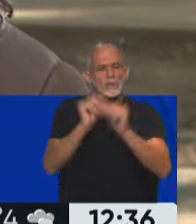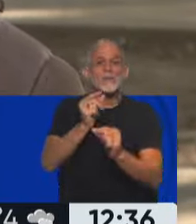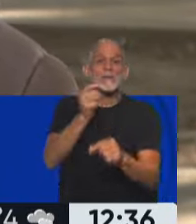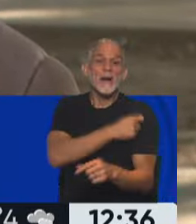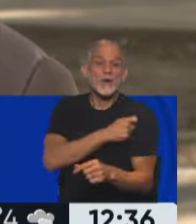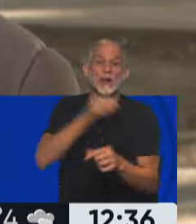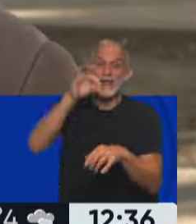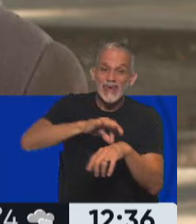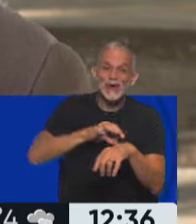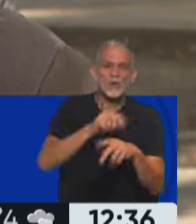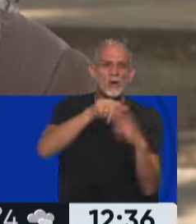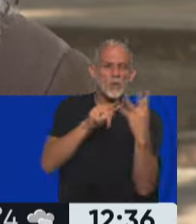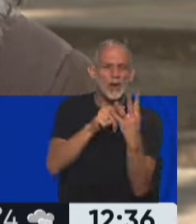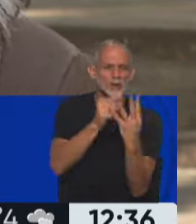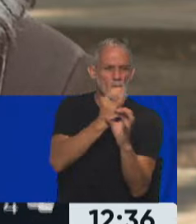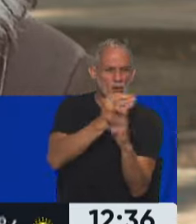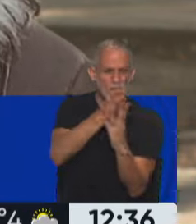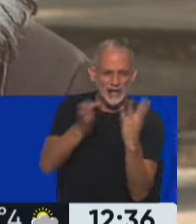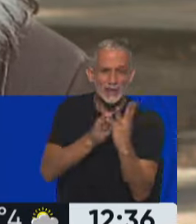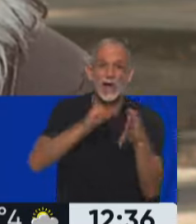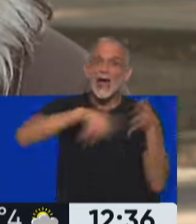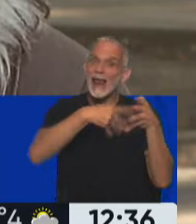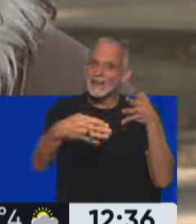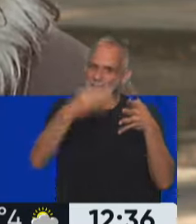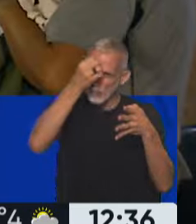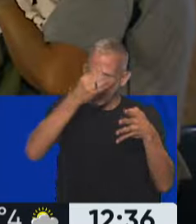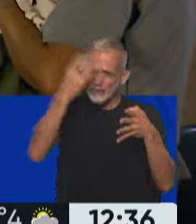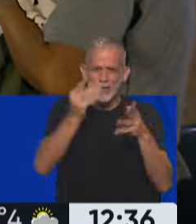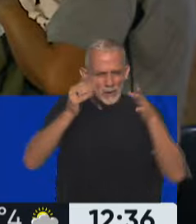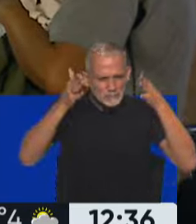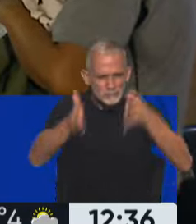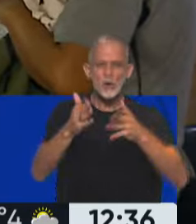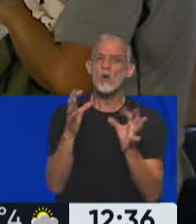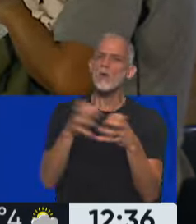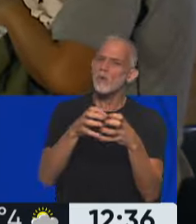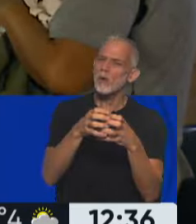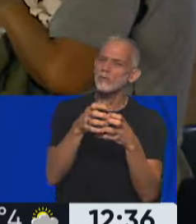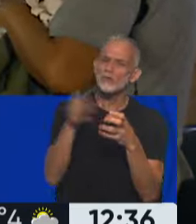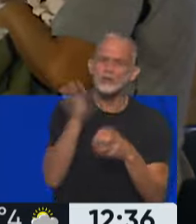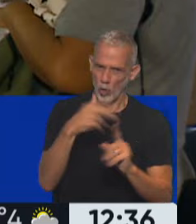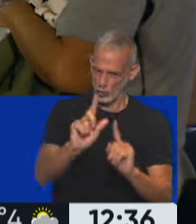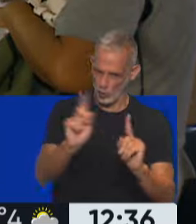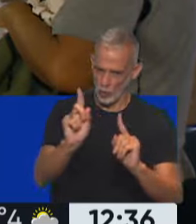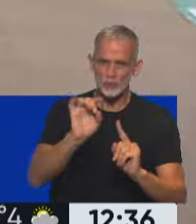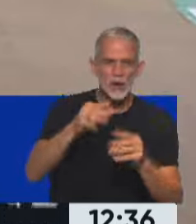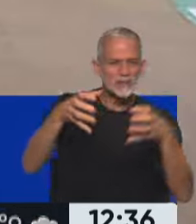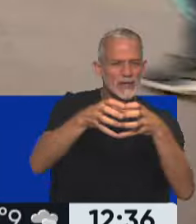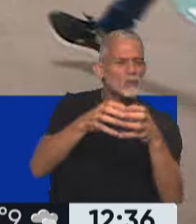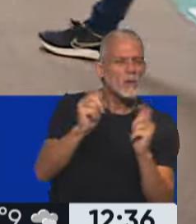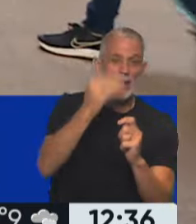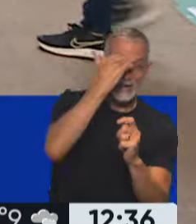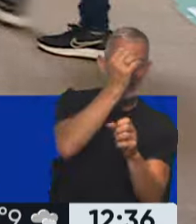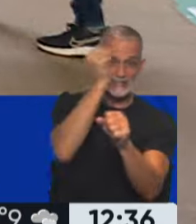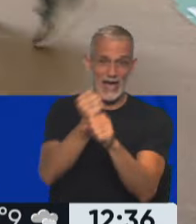la vacuna cuadrivalente, en el calendario en una forma focalizada. Los grupos a incluir en esta estrategia de vacunación son de